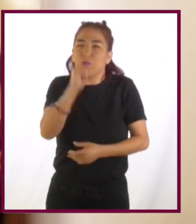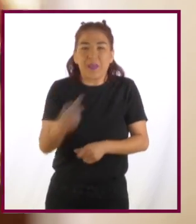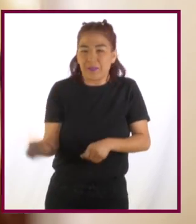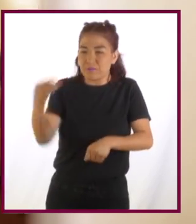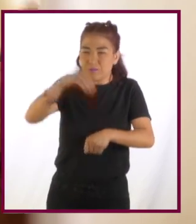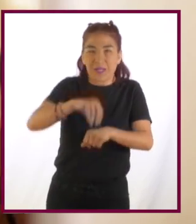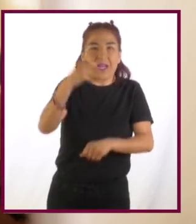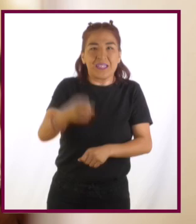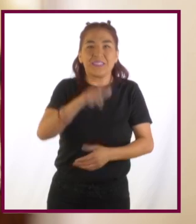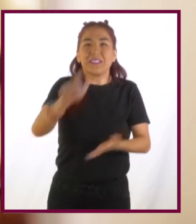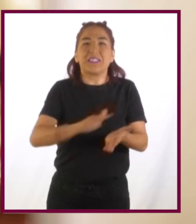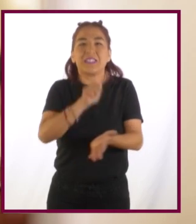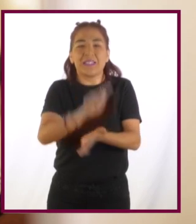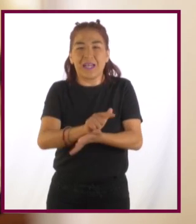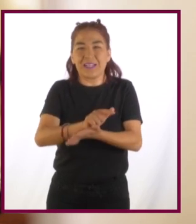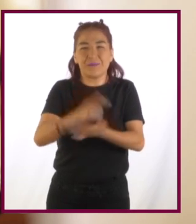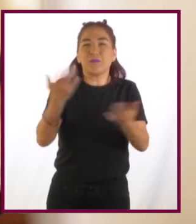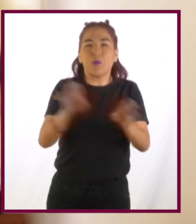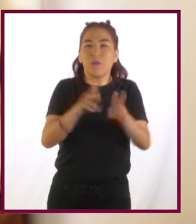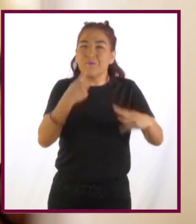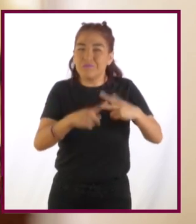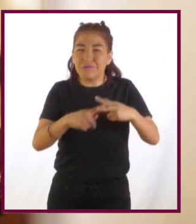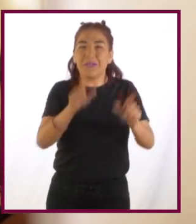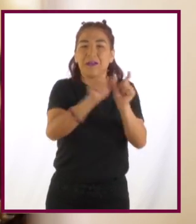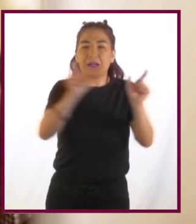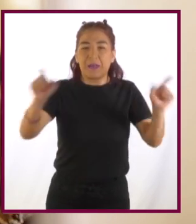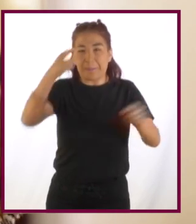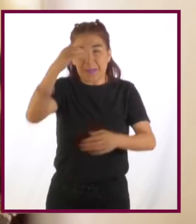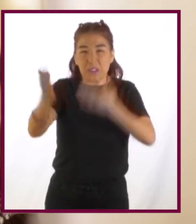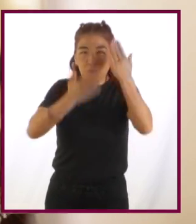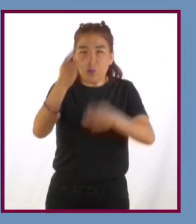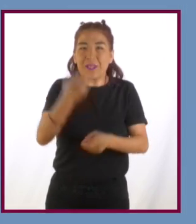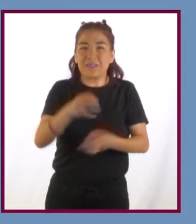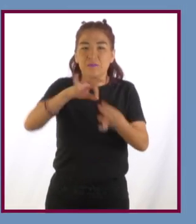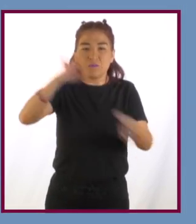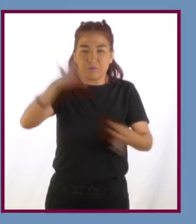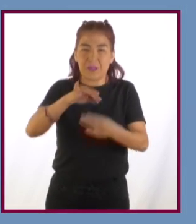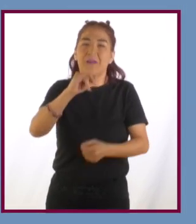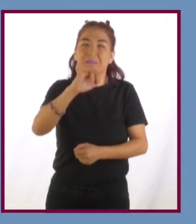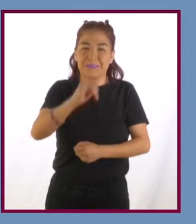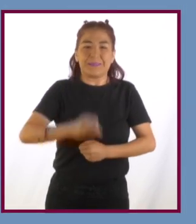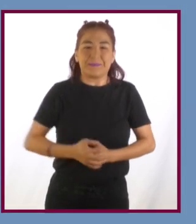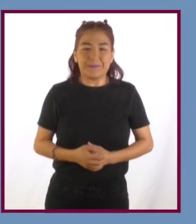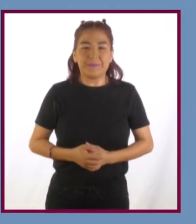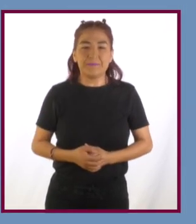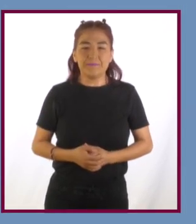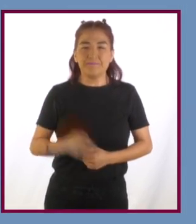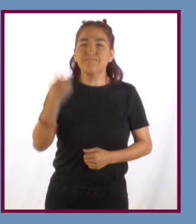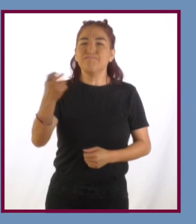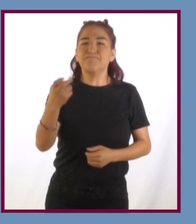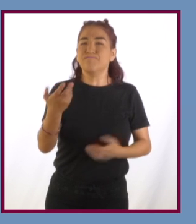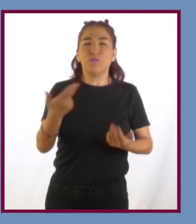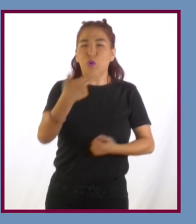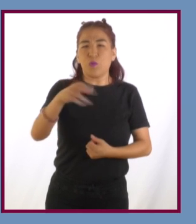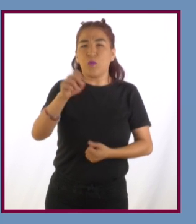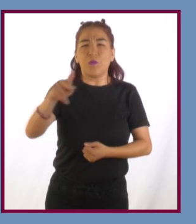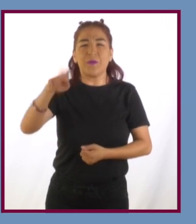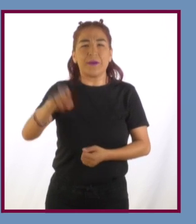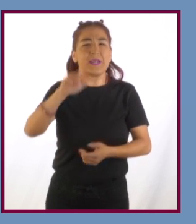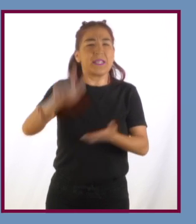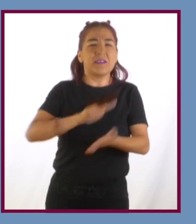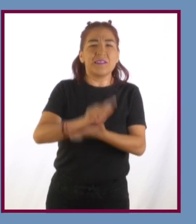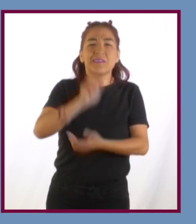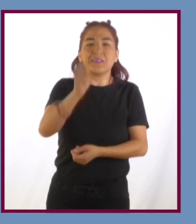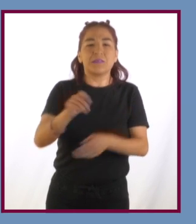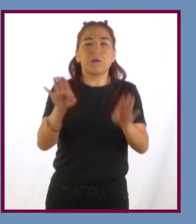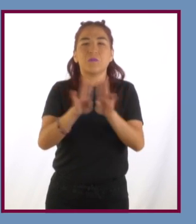donde no se pueda aplicar la ley de Hooke para estudiar su elasticidad? Sí, mira, la ley de Hooke